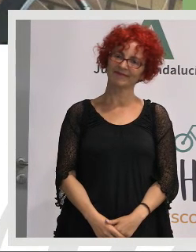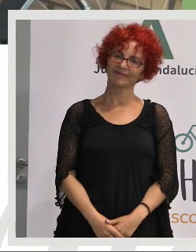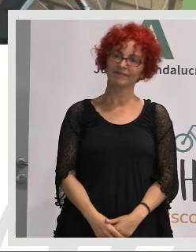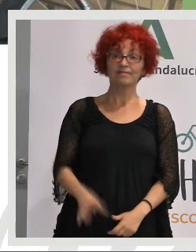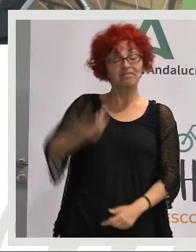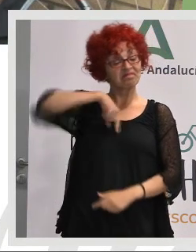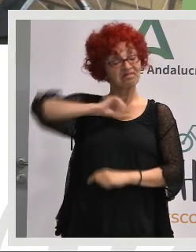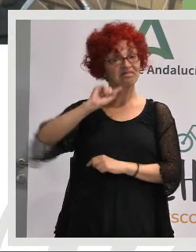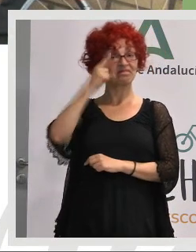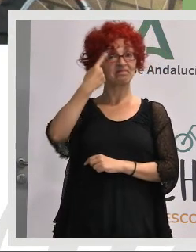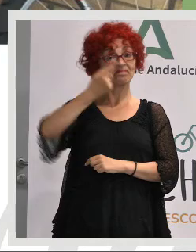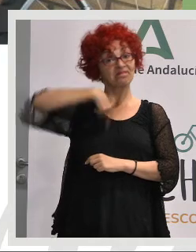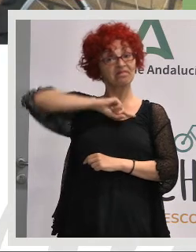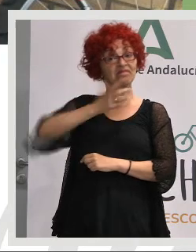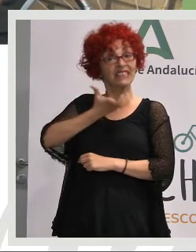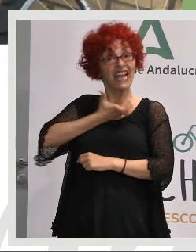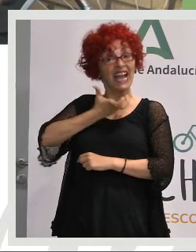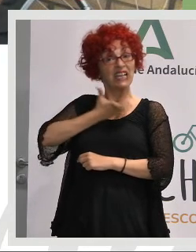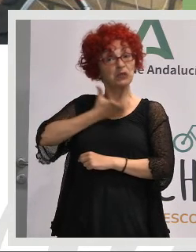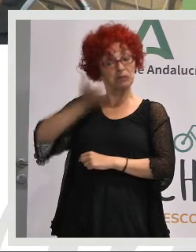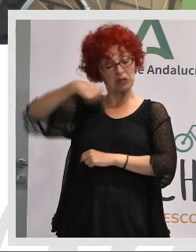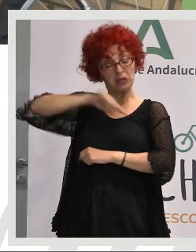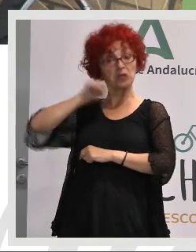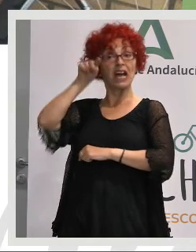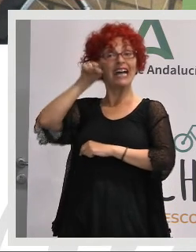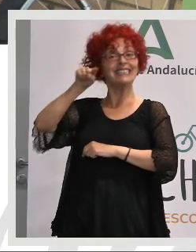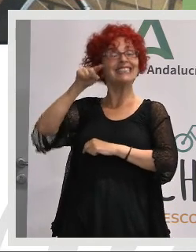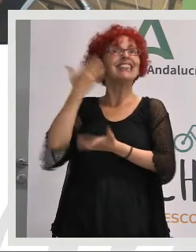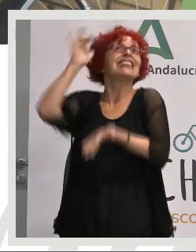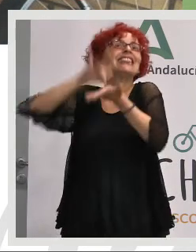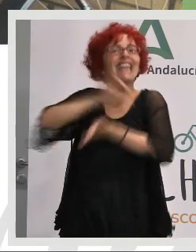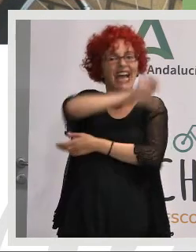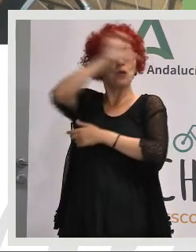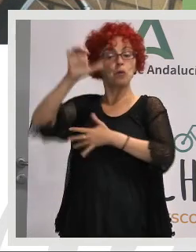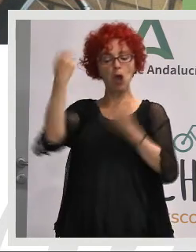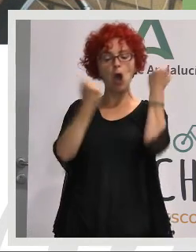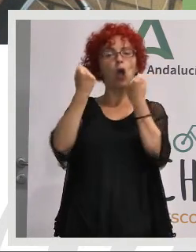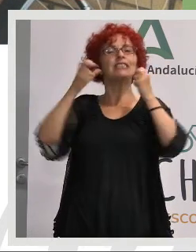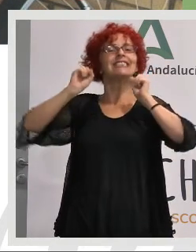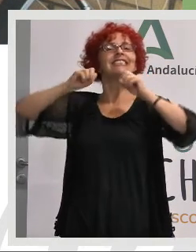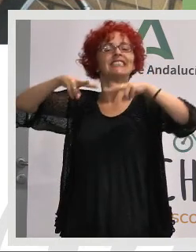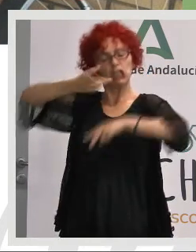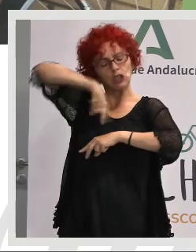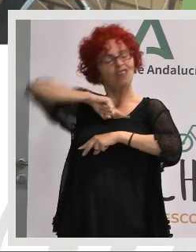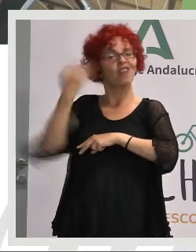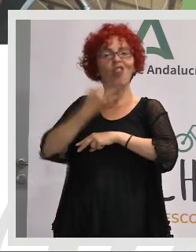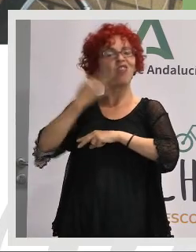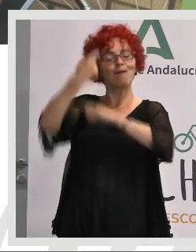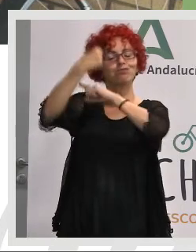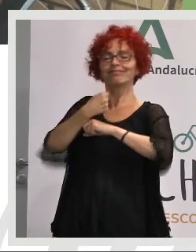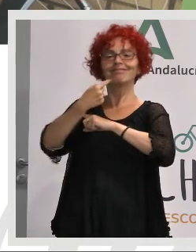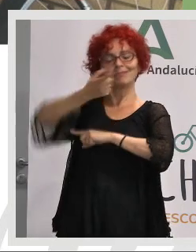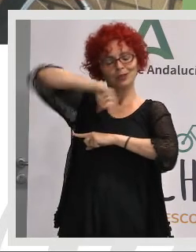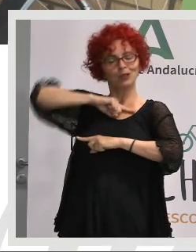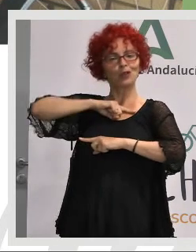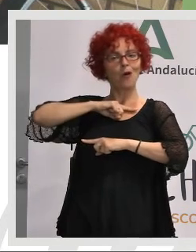En primer lugar, junto con el ayuntamiento, organizamos el Día Europeo Sin Coches, donde salimos fuera del centro a hacer actividades físicas para mejorar